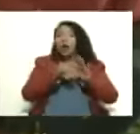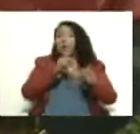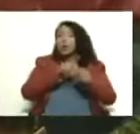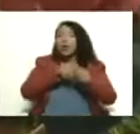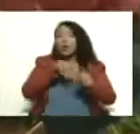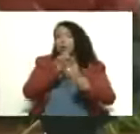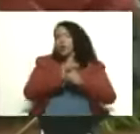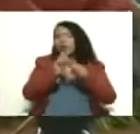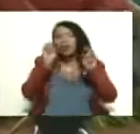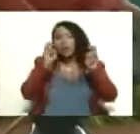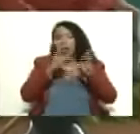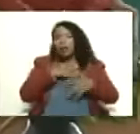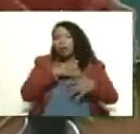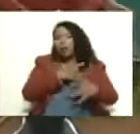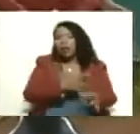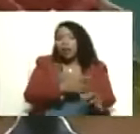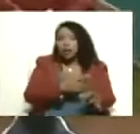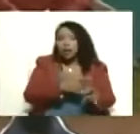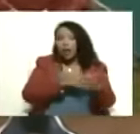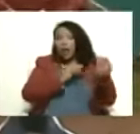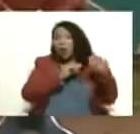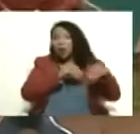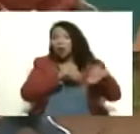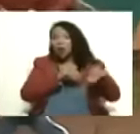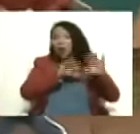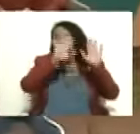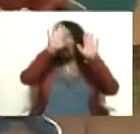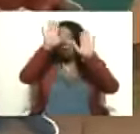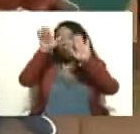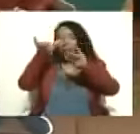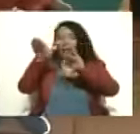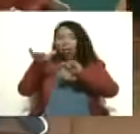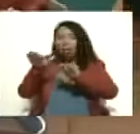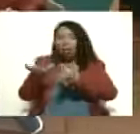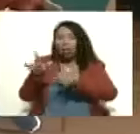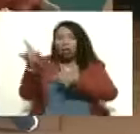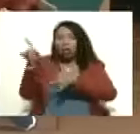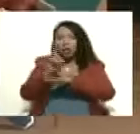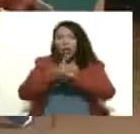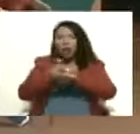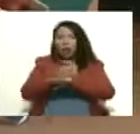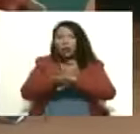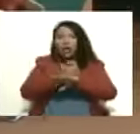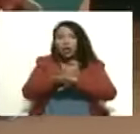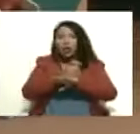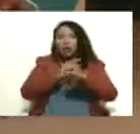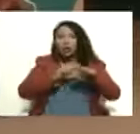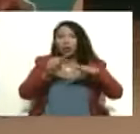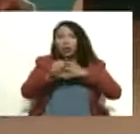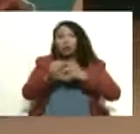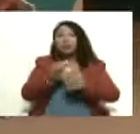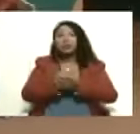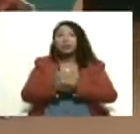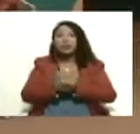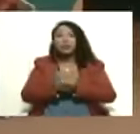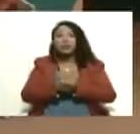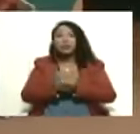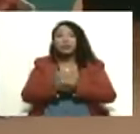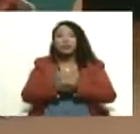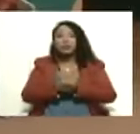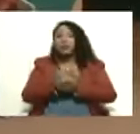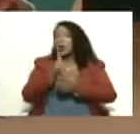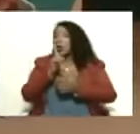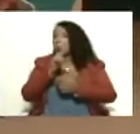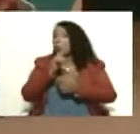y simplemente con la complicidad de sus súbditos de el gobierno de Guyana no hay